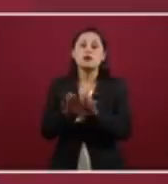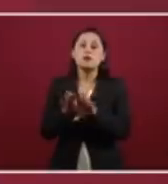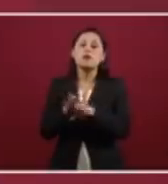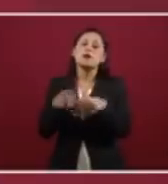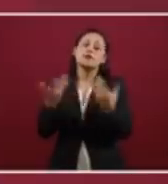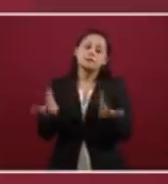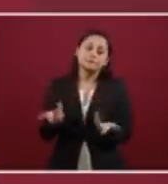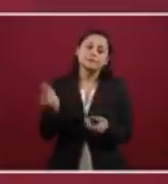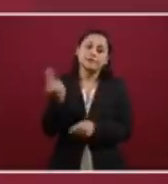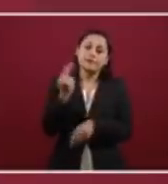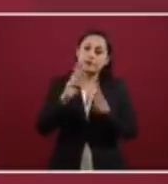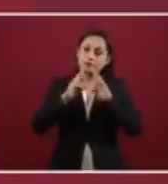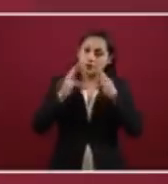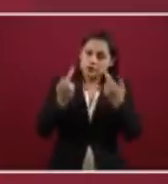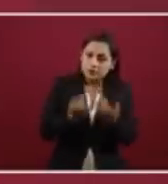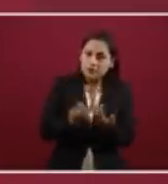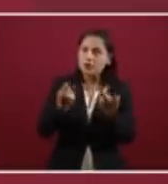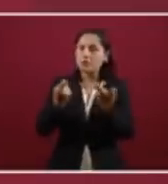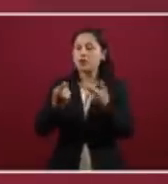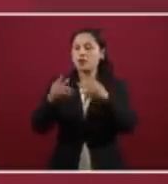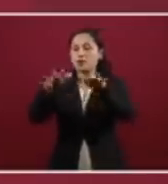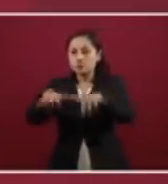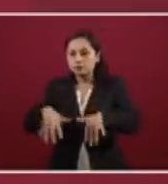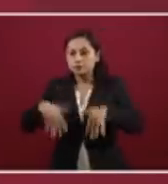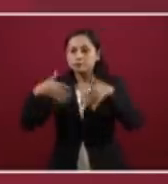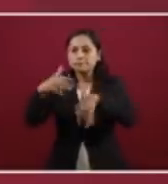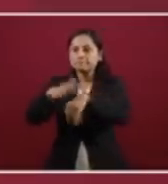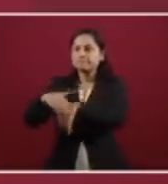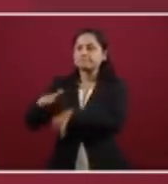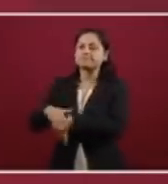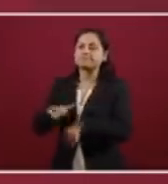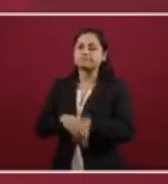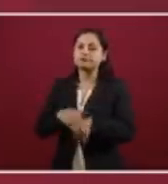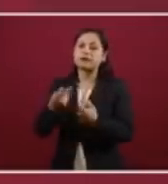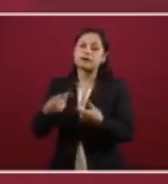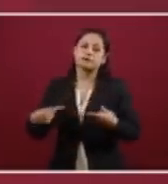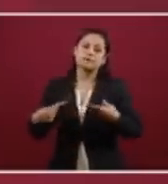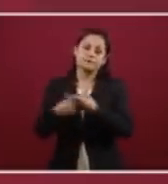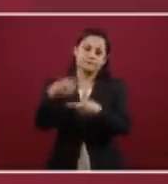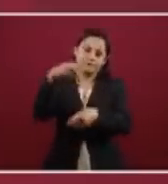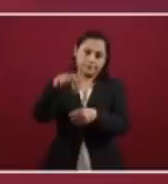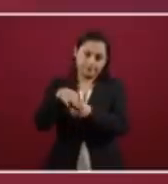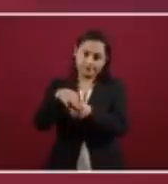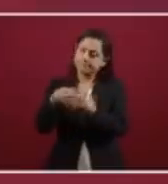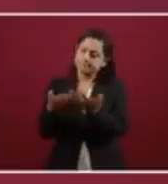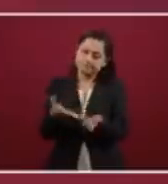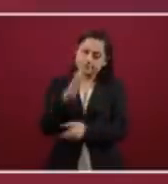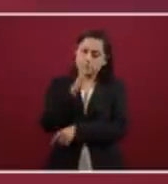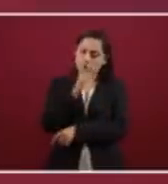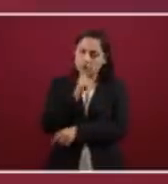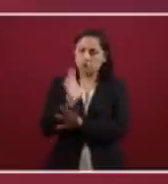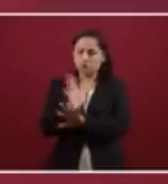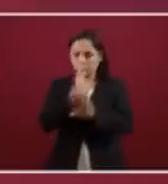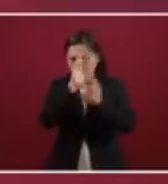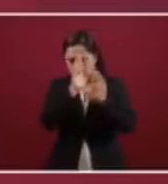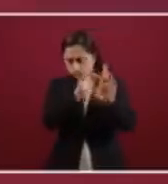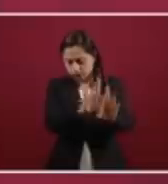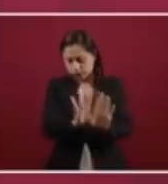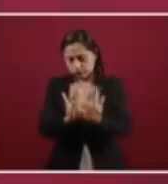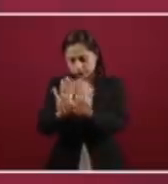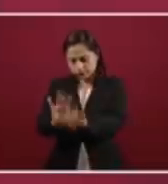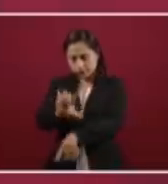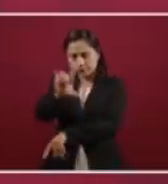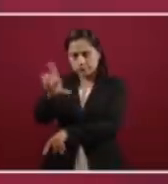asambleas. Tuvimos que frenar eso para no violar la normatividad en materia electoral, pero pues